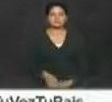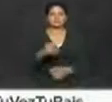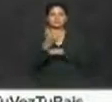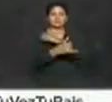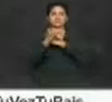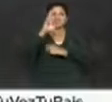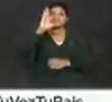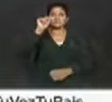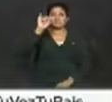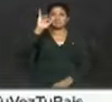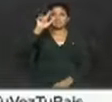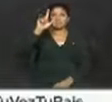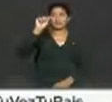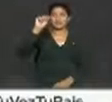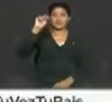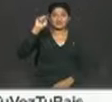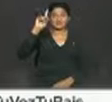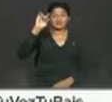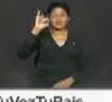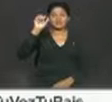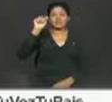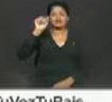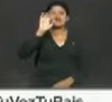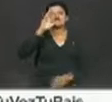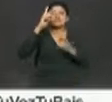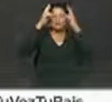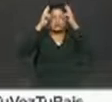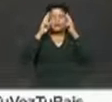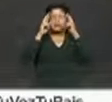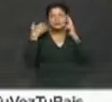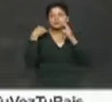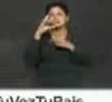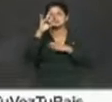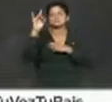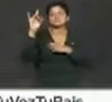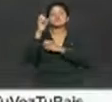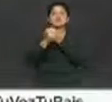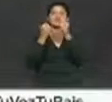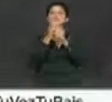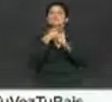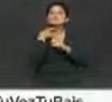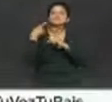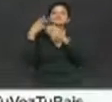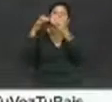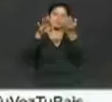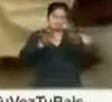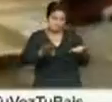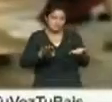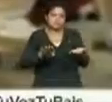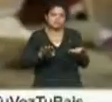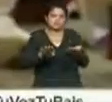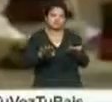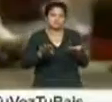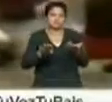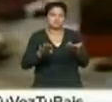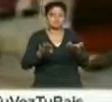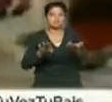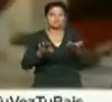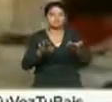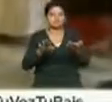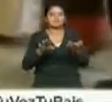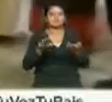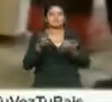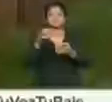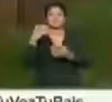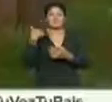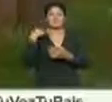Muere el rey de Tailandia, el monarca más longevo del mundo. Lo ha anunciado la televisión pública. Bhumibol Adulyadej ha fallecido a